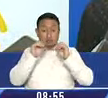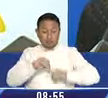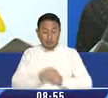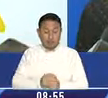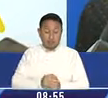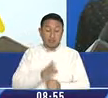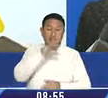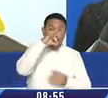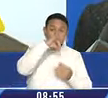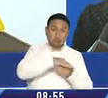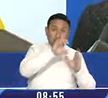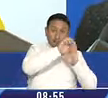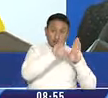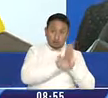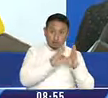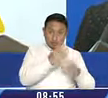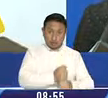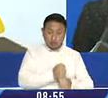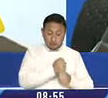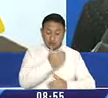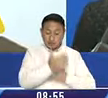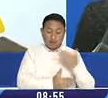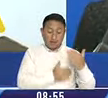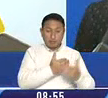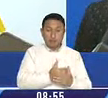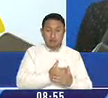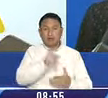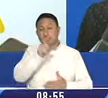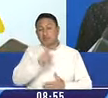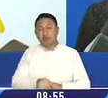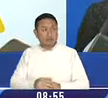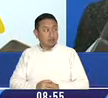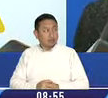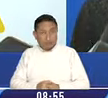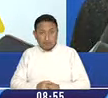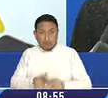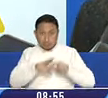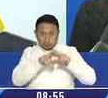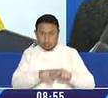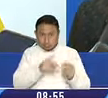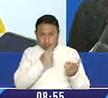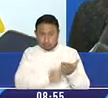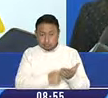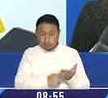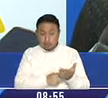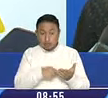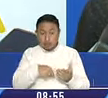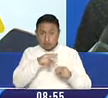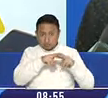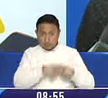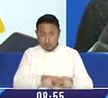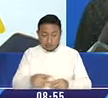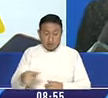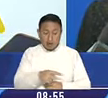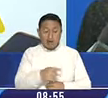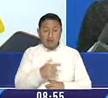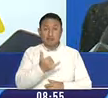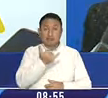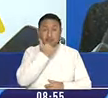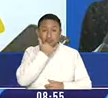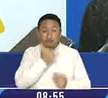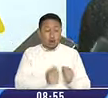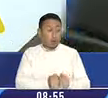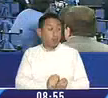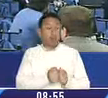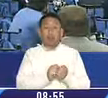seguridad para que posteriormente, si alguien desea hacer una auditoría, puedan comprobar que no ha sido tocada esta